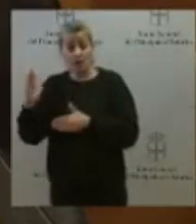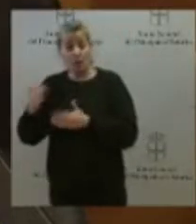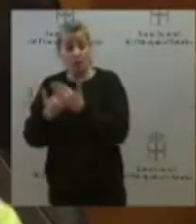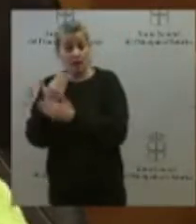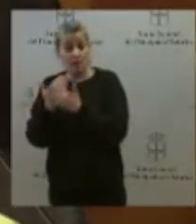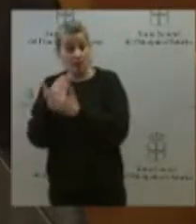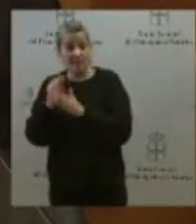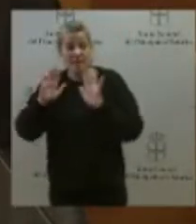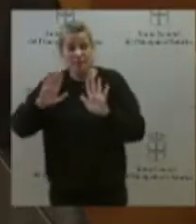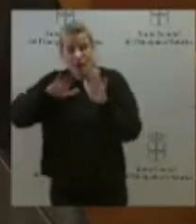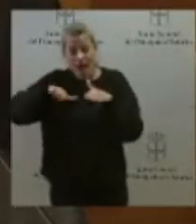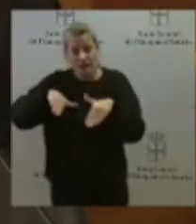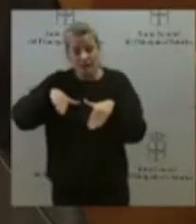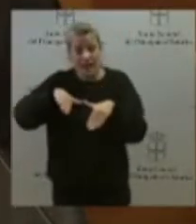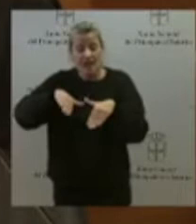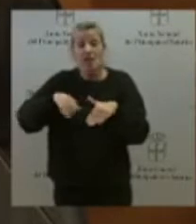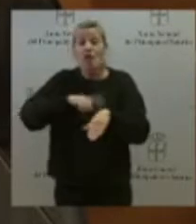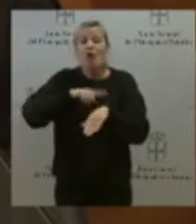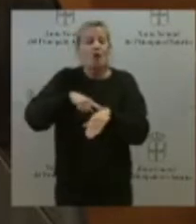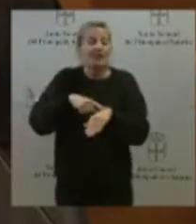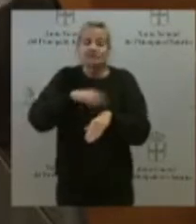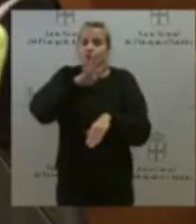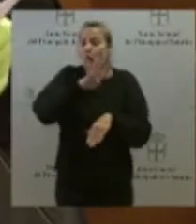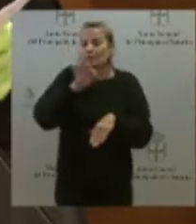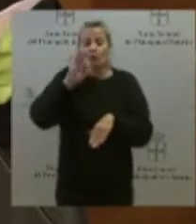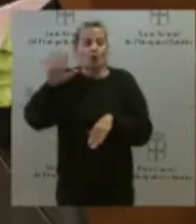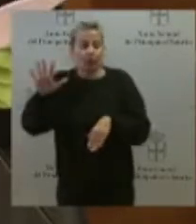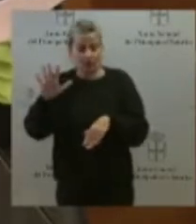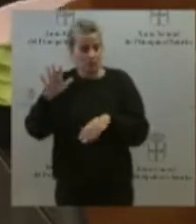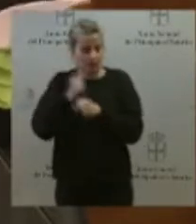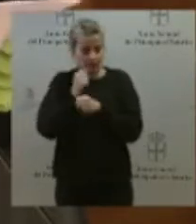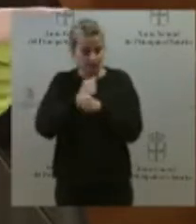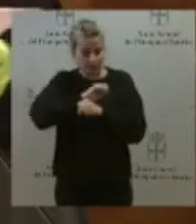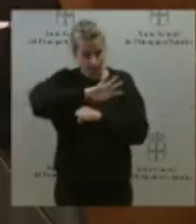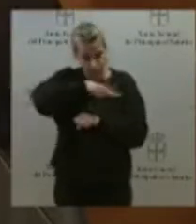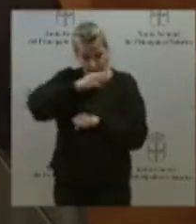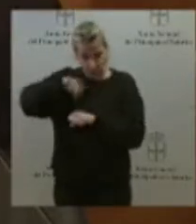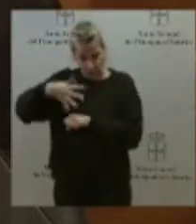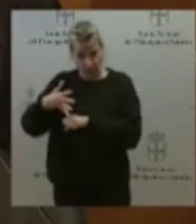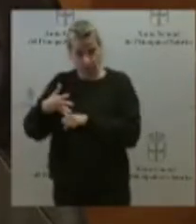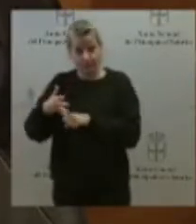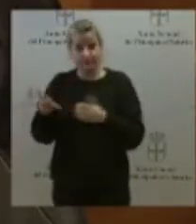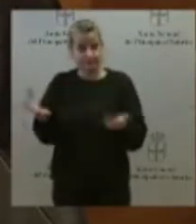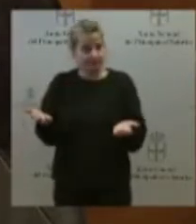maratonianas. Le podría enseñar también el diario de tareas de una limpiadora de una sucursal de Liorban en Sisión.